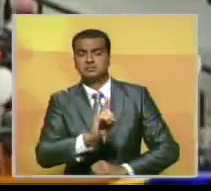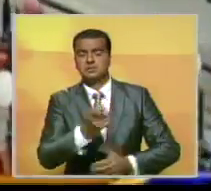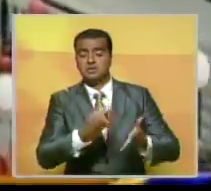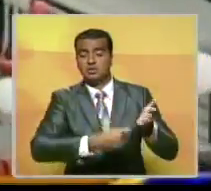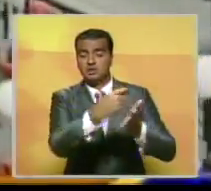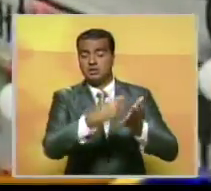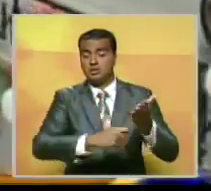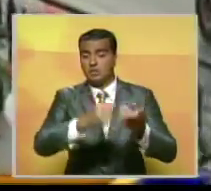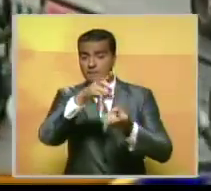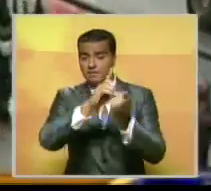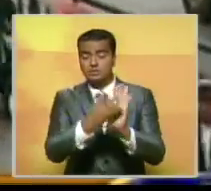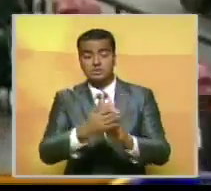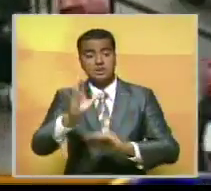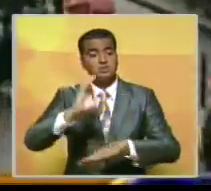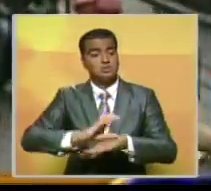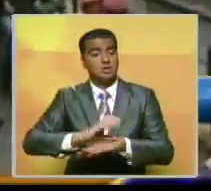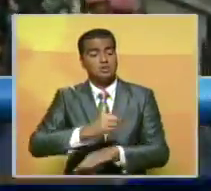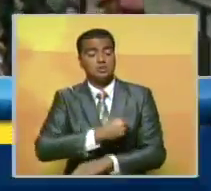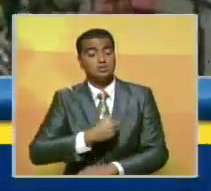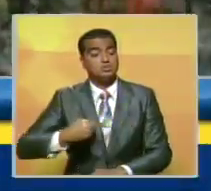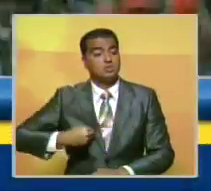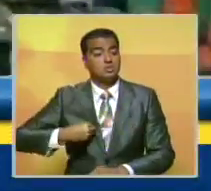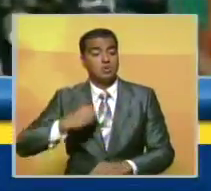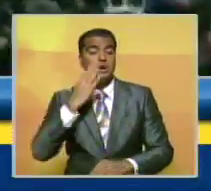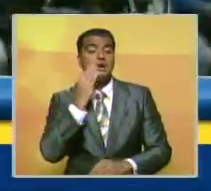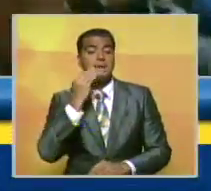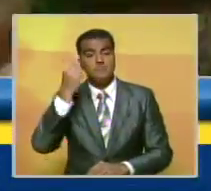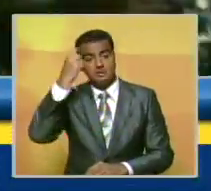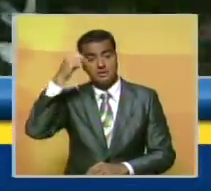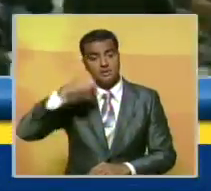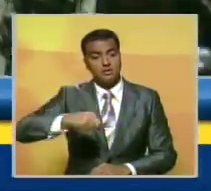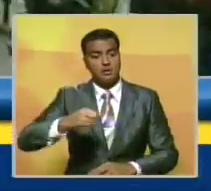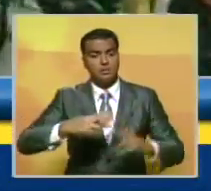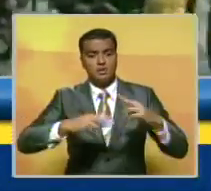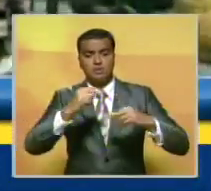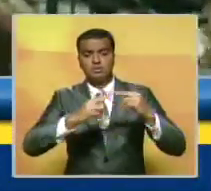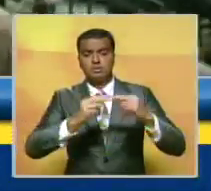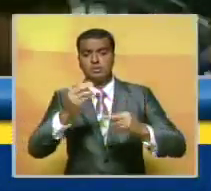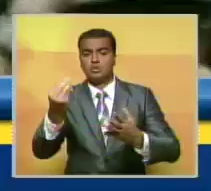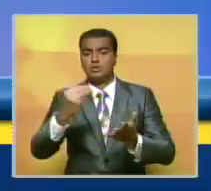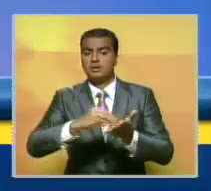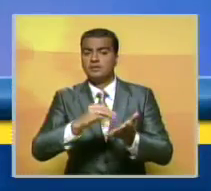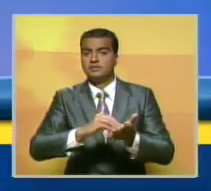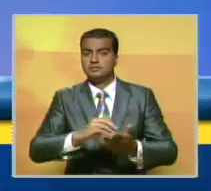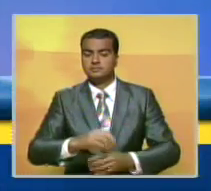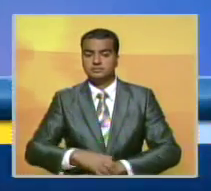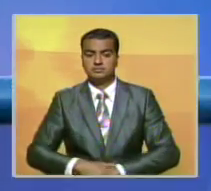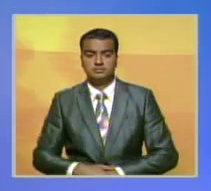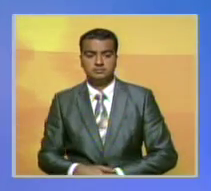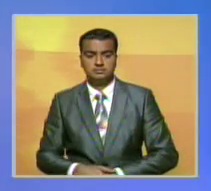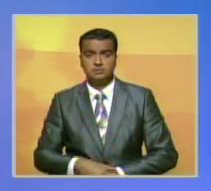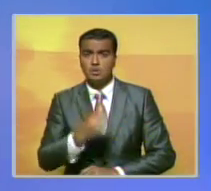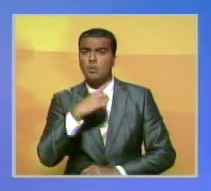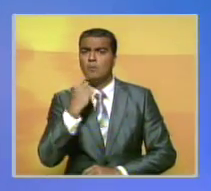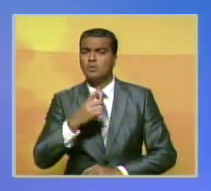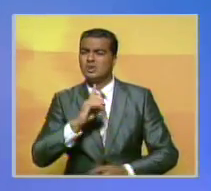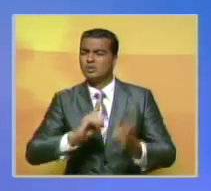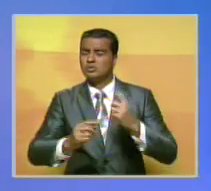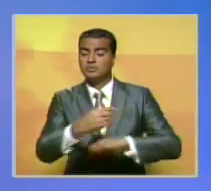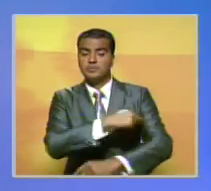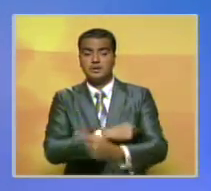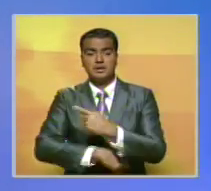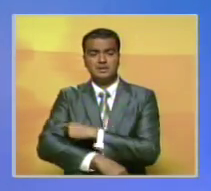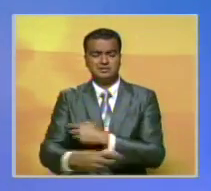para destruir la ciudad, nosotros vamos a dar un ejemplo hoy que vamos a reconstruir la ciudad. Un muerto y varios heridos